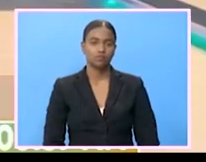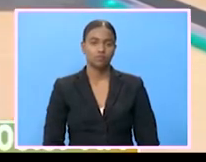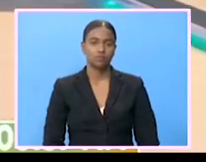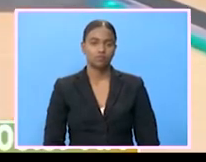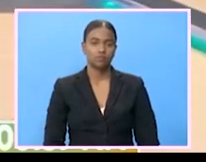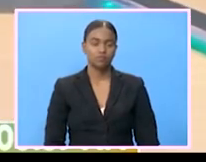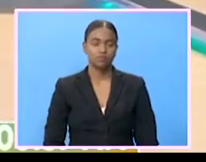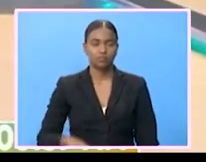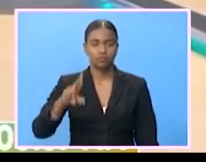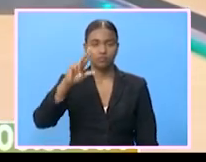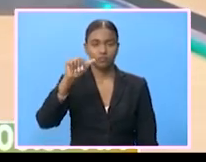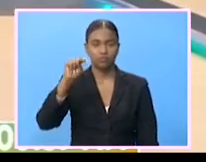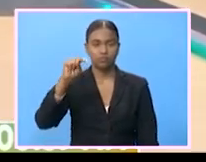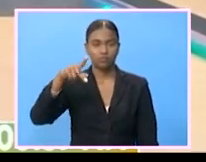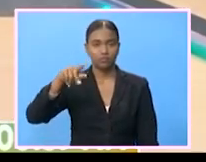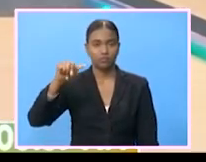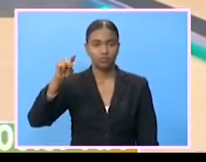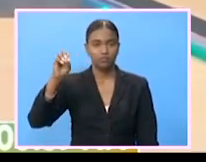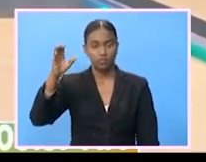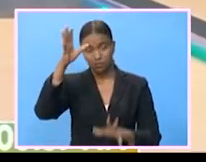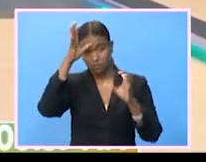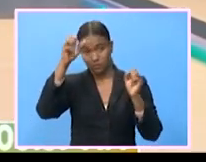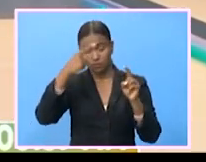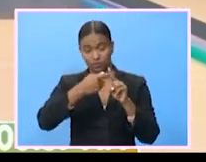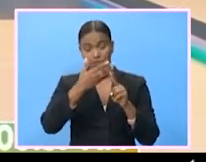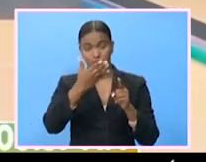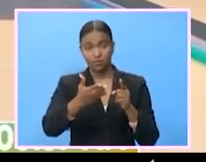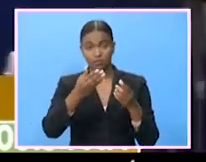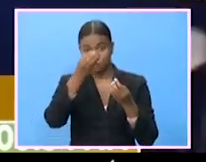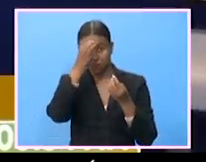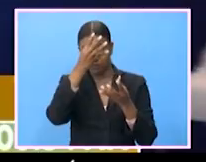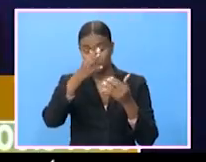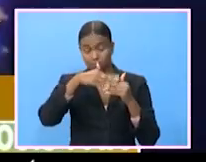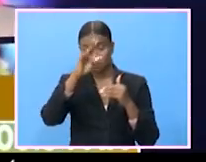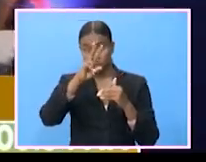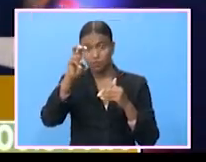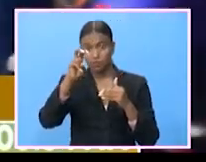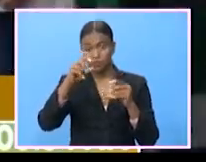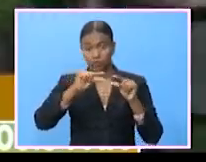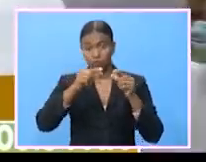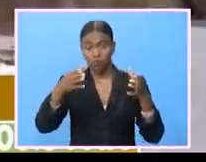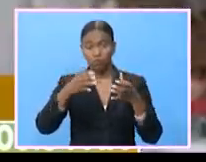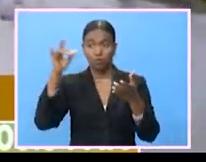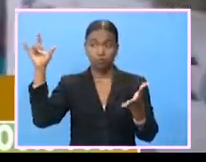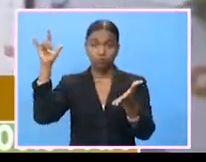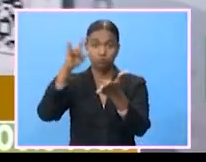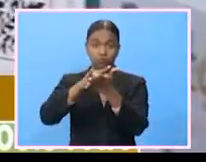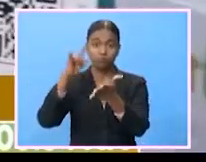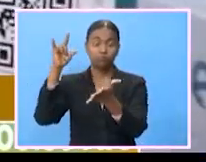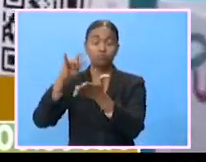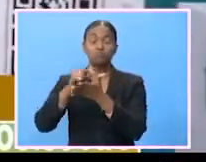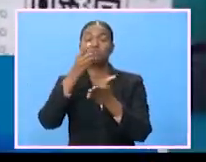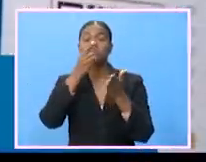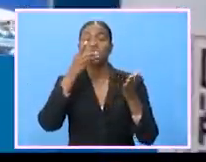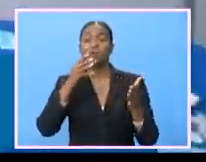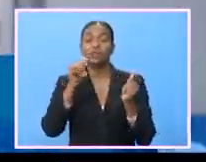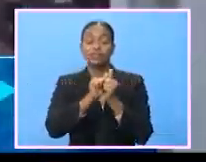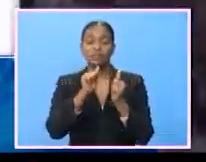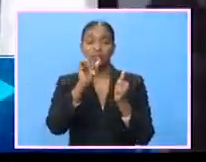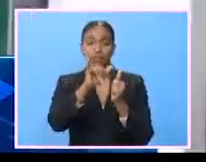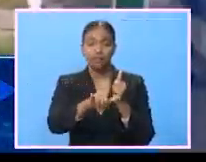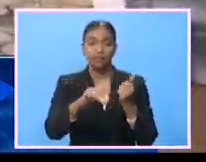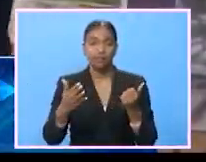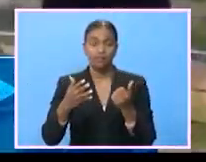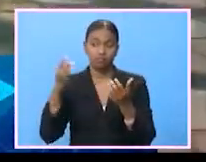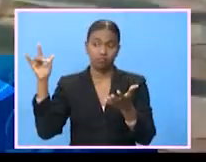Ramón Paulino, presidente de la Expo Turismo 2022, informó que más de 200 agencias de viajes dominicanas, así como tour operadores y